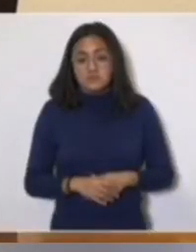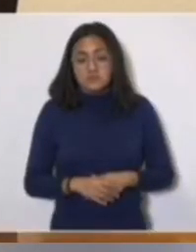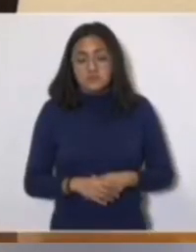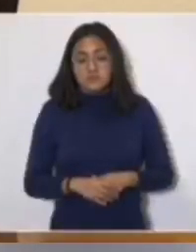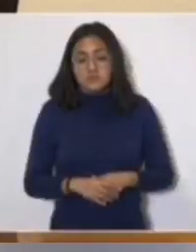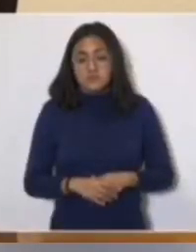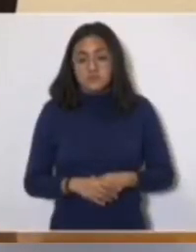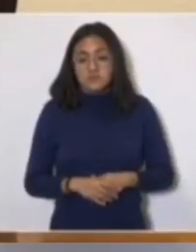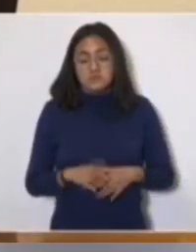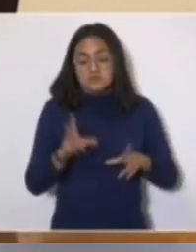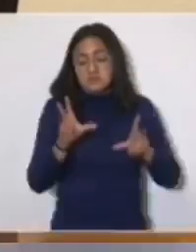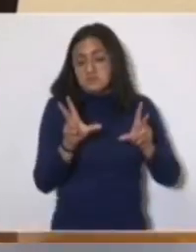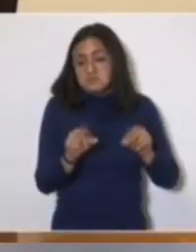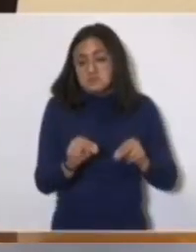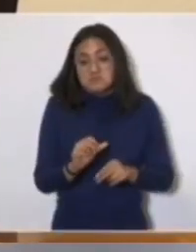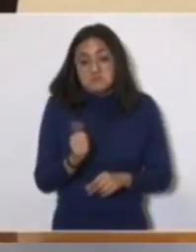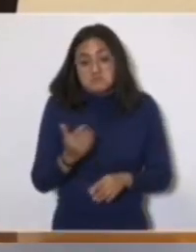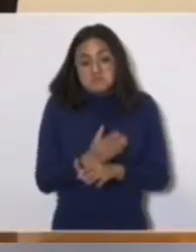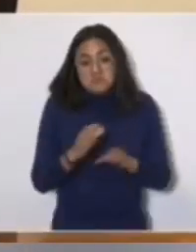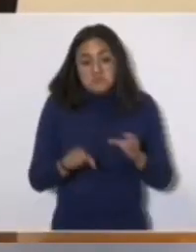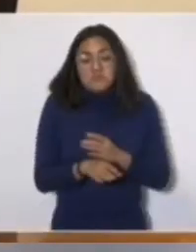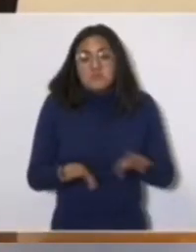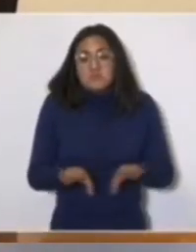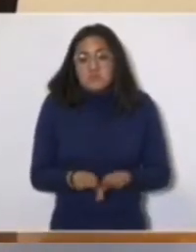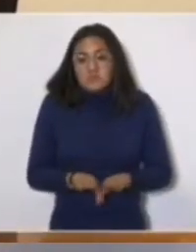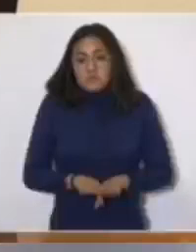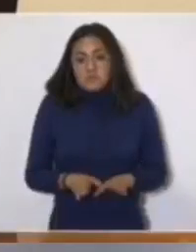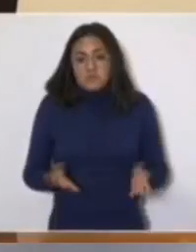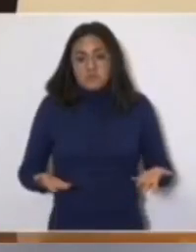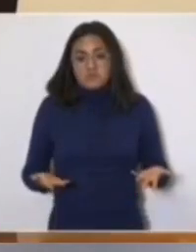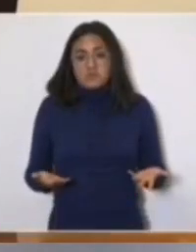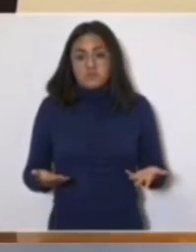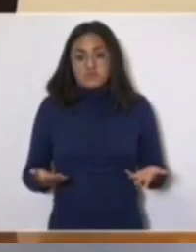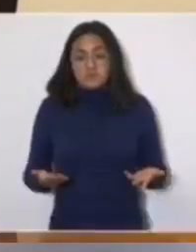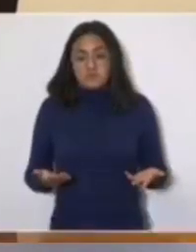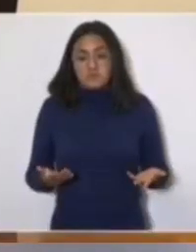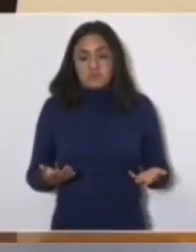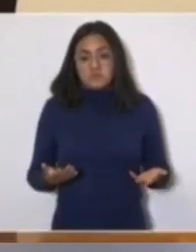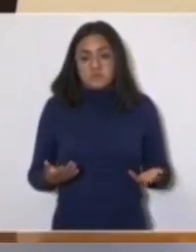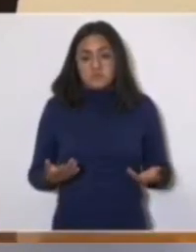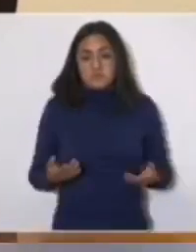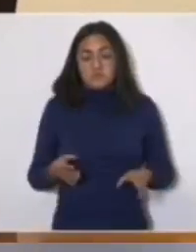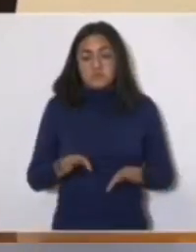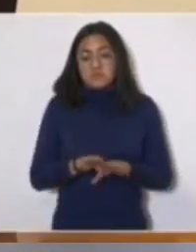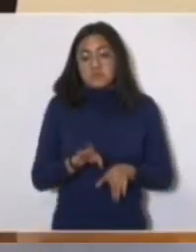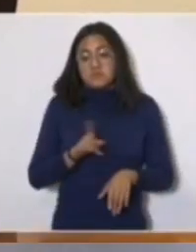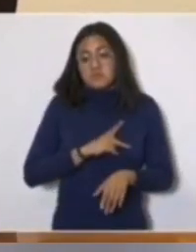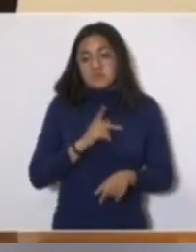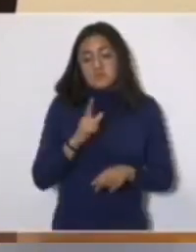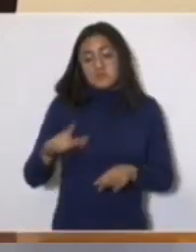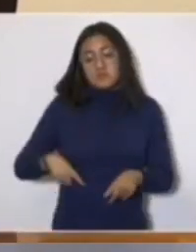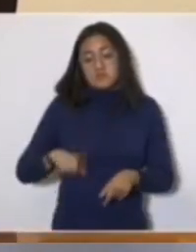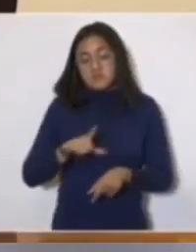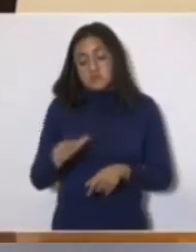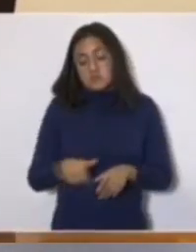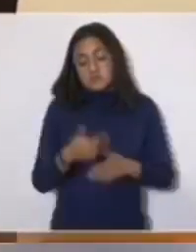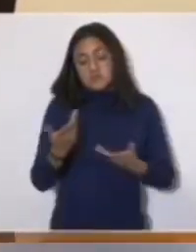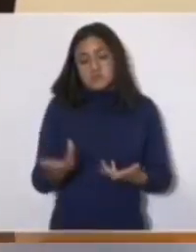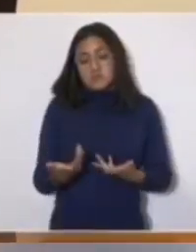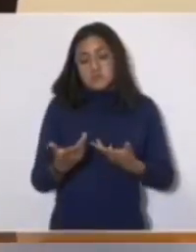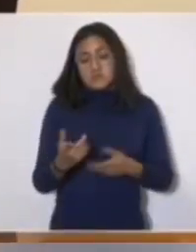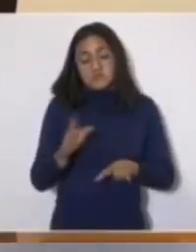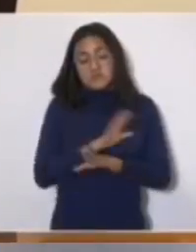no no no se puede trabajar qué va a pasar con esto vamos a terminar mi gobierno y al otro día